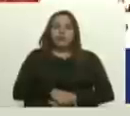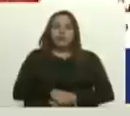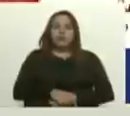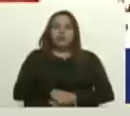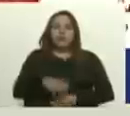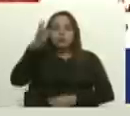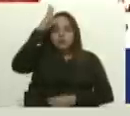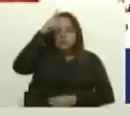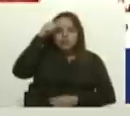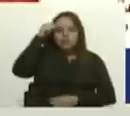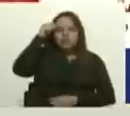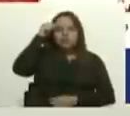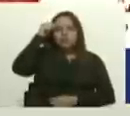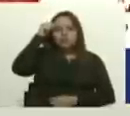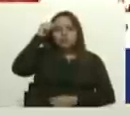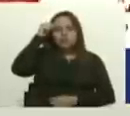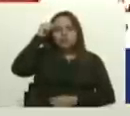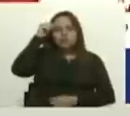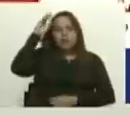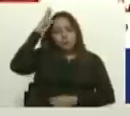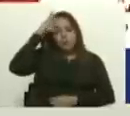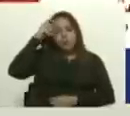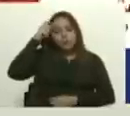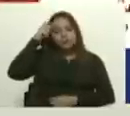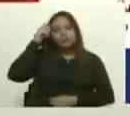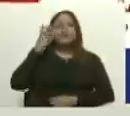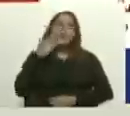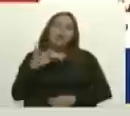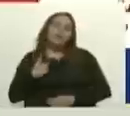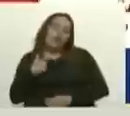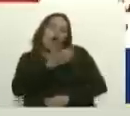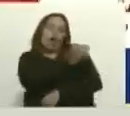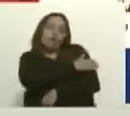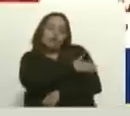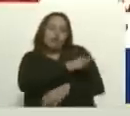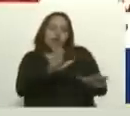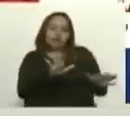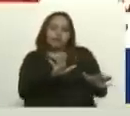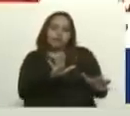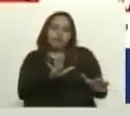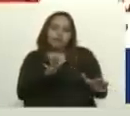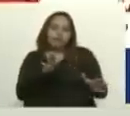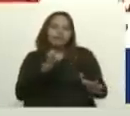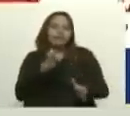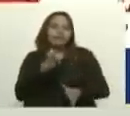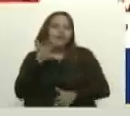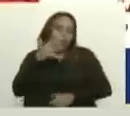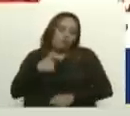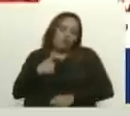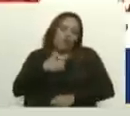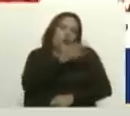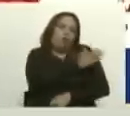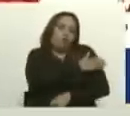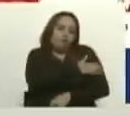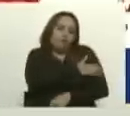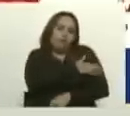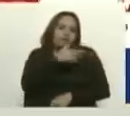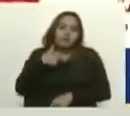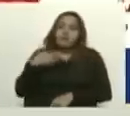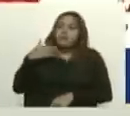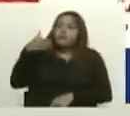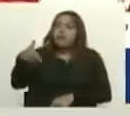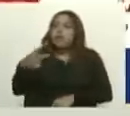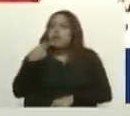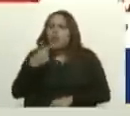Donald Trump, o sea, si yo fuese opositor, pues, en este momento salir a